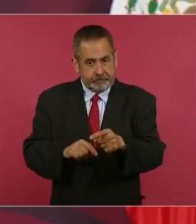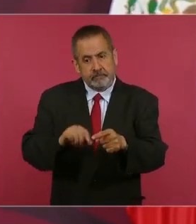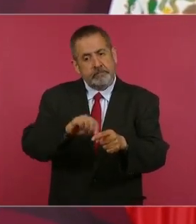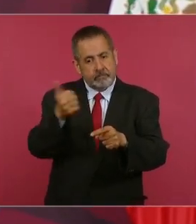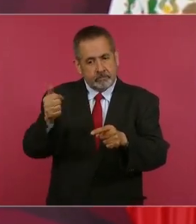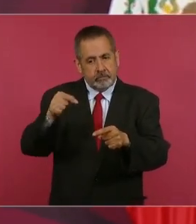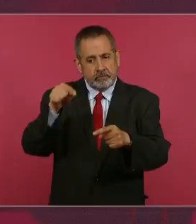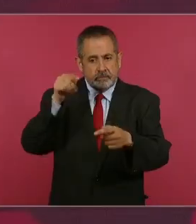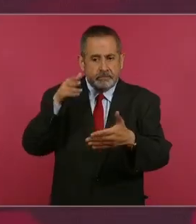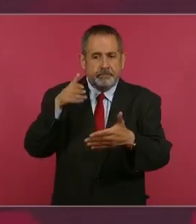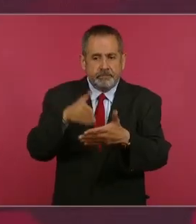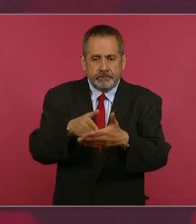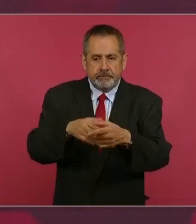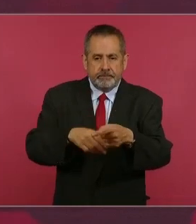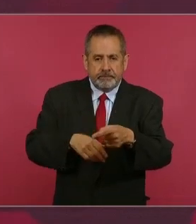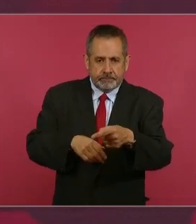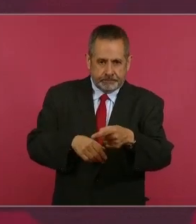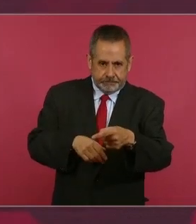otro